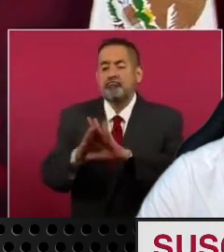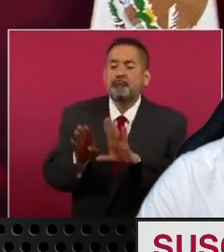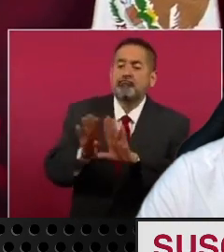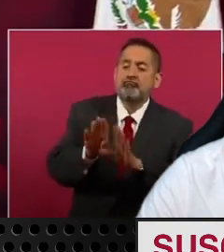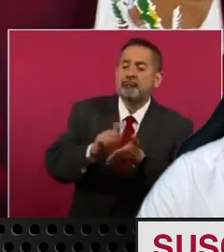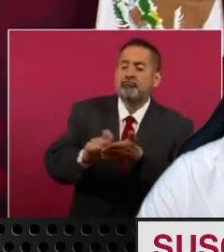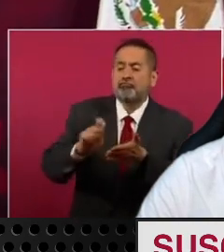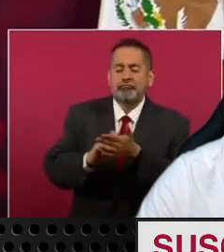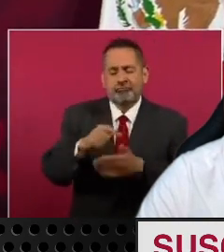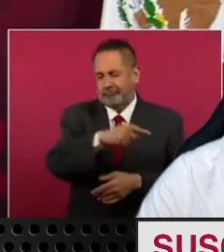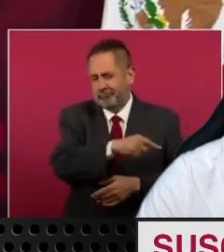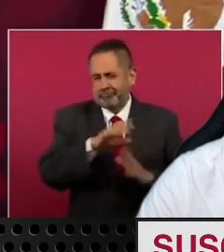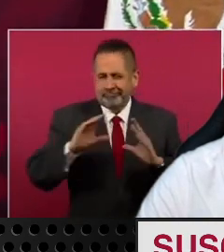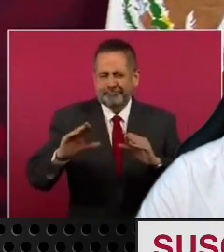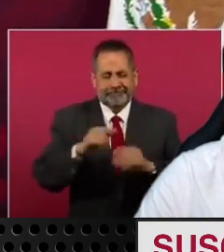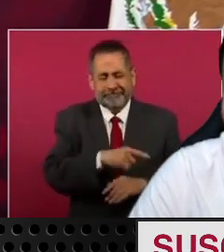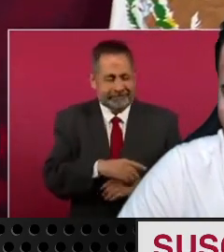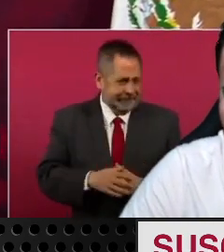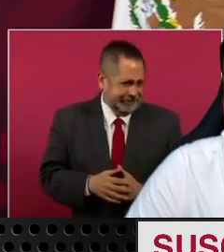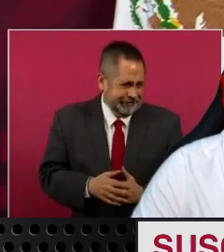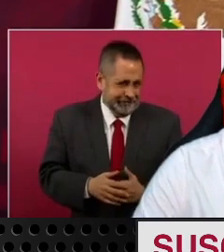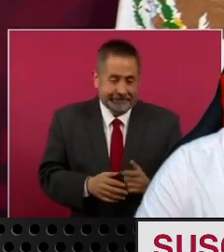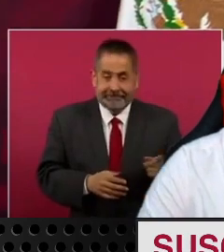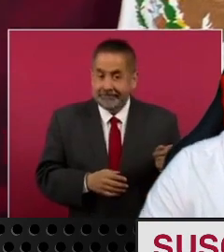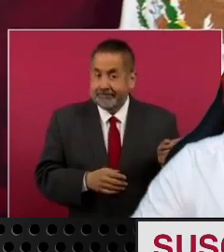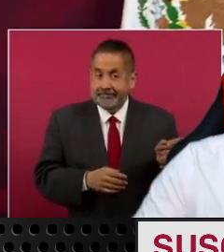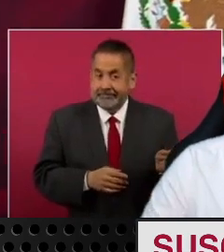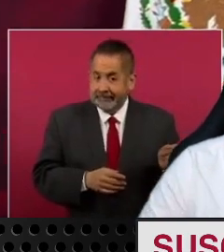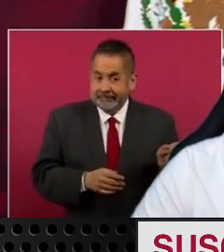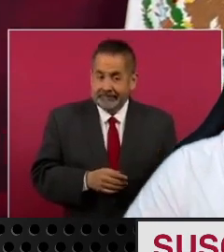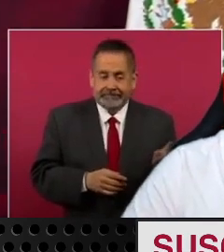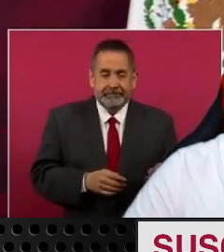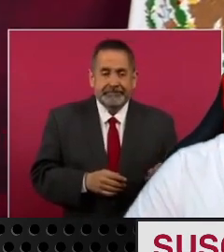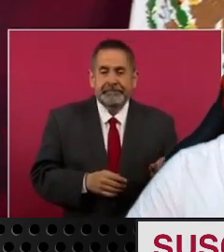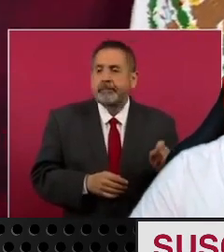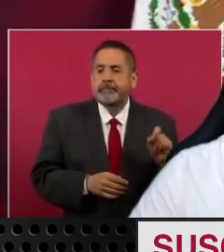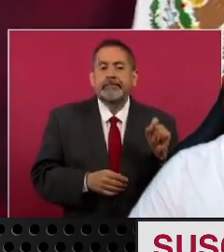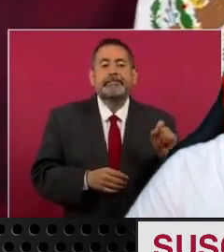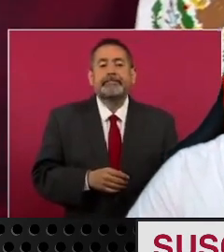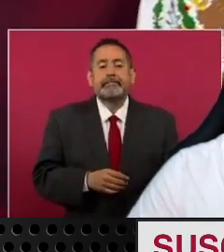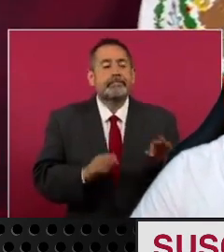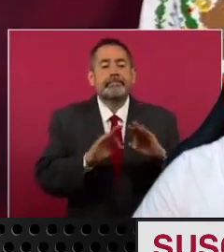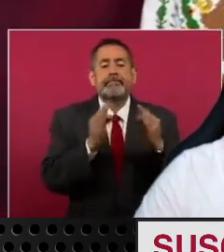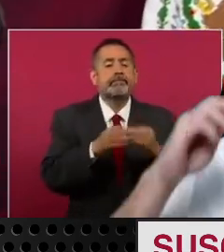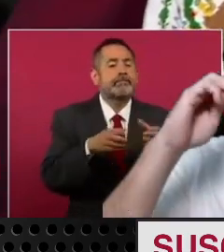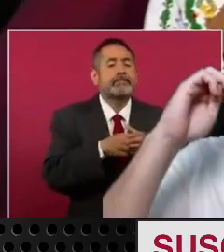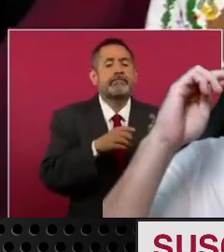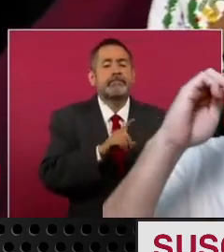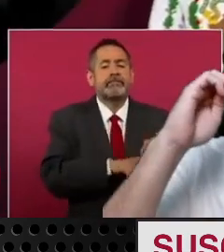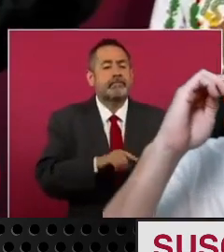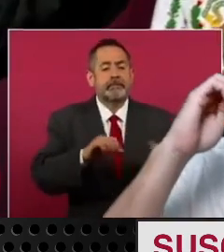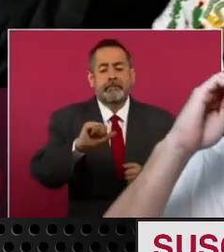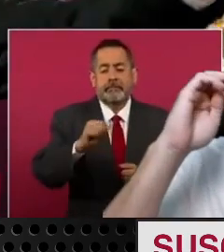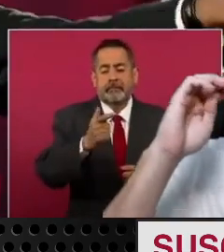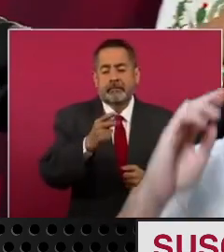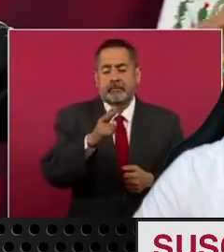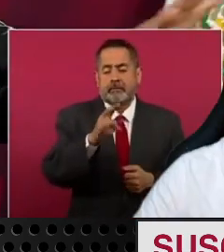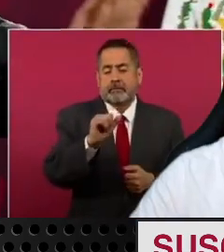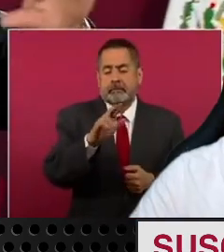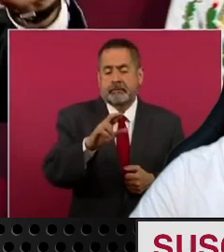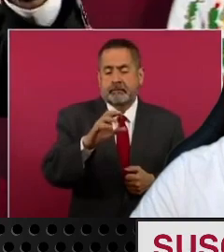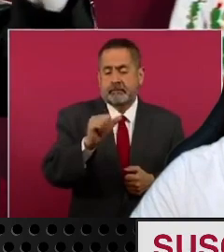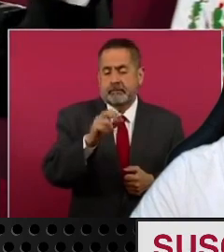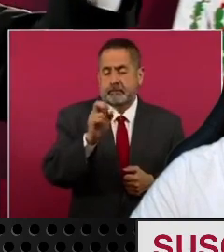y es el mismo esquema de Aguilar Caín y su